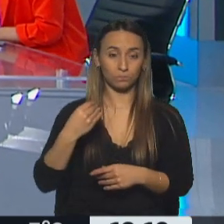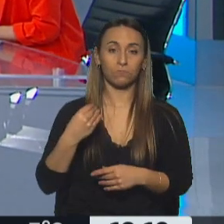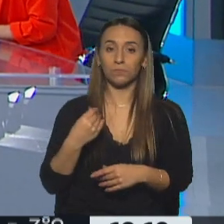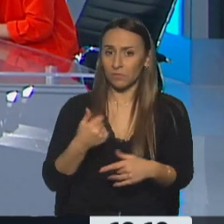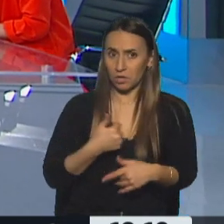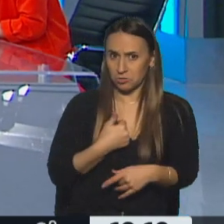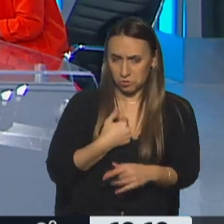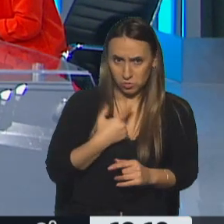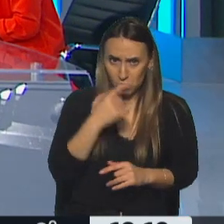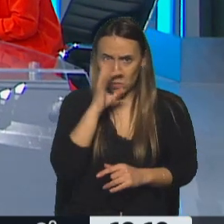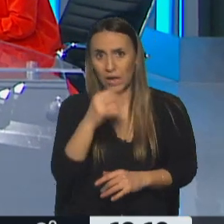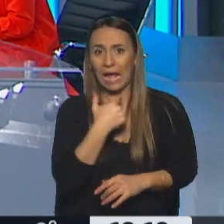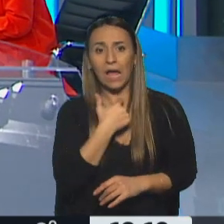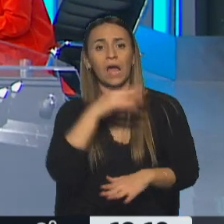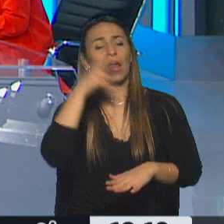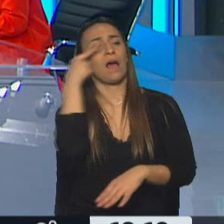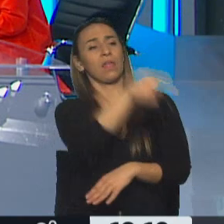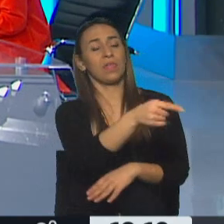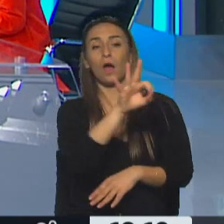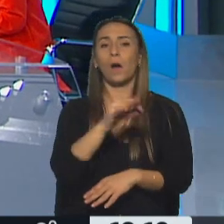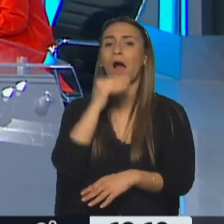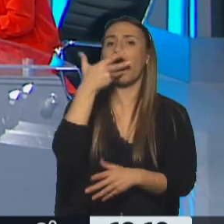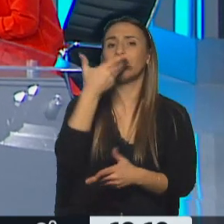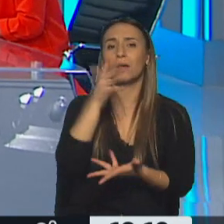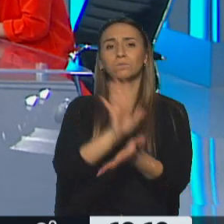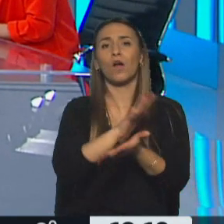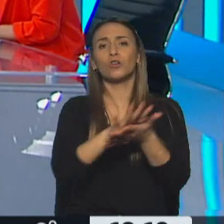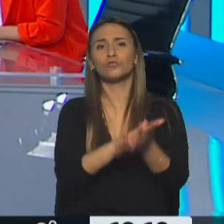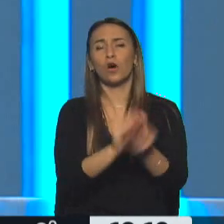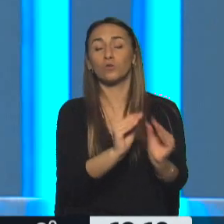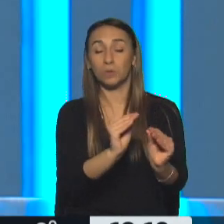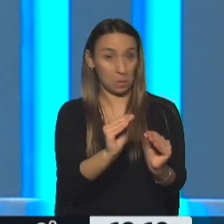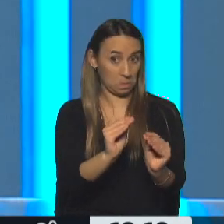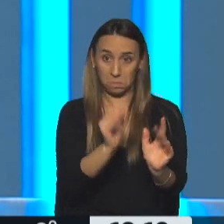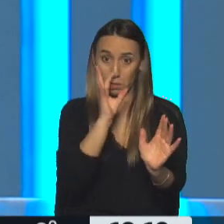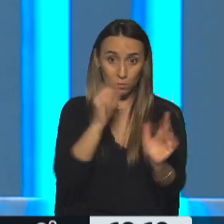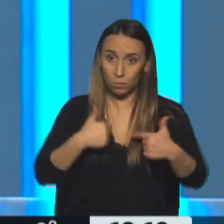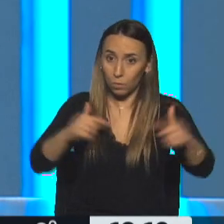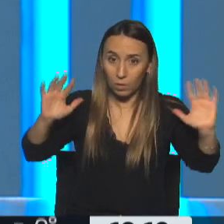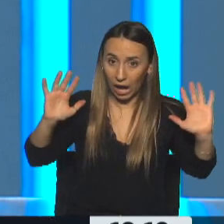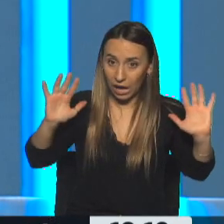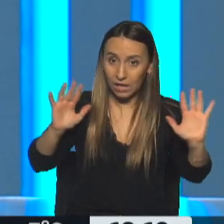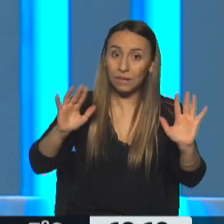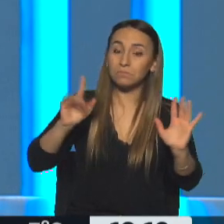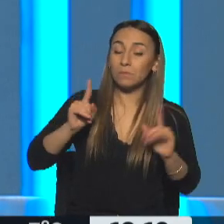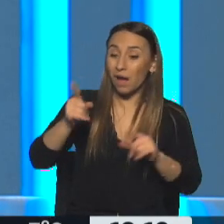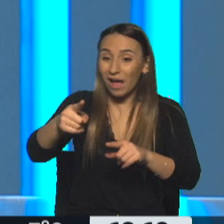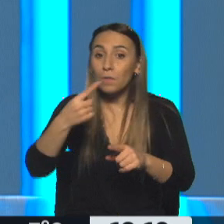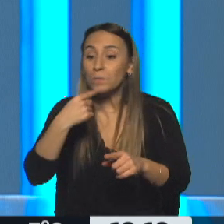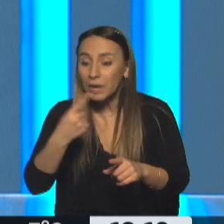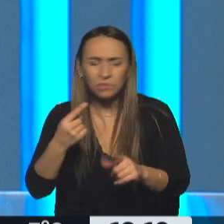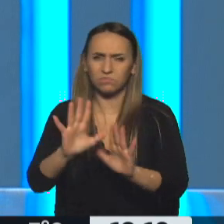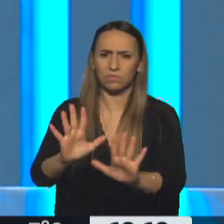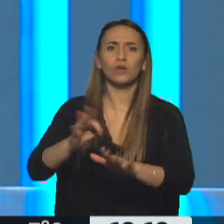ningún momento quise señalar o hacer mención a actos de corrupción. Esto lo dijo él de motu propio antes de que le preguntaran cualquier cosa.